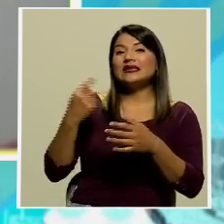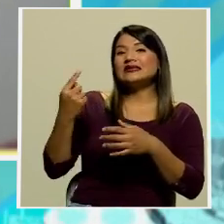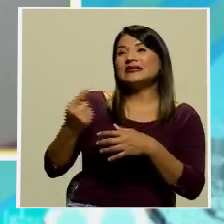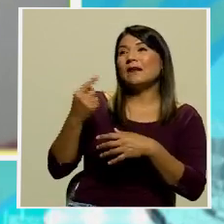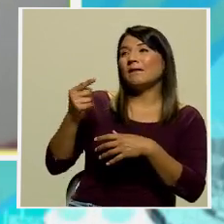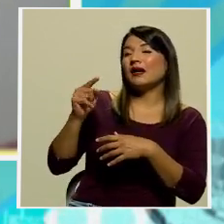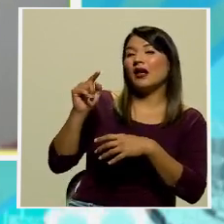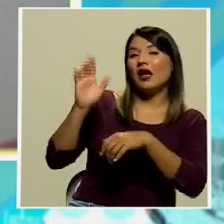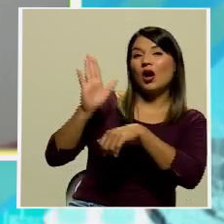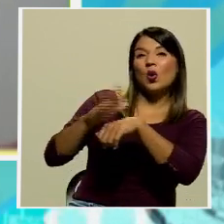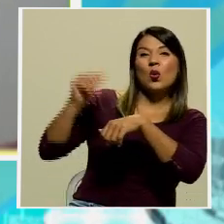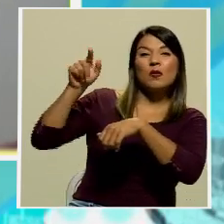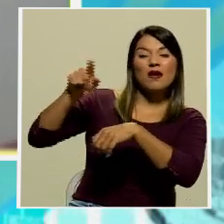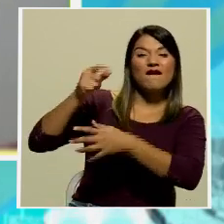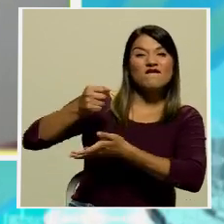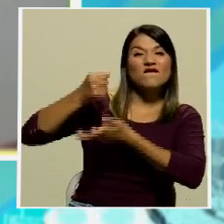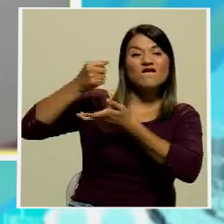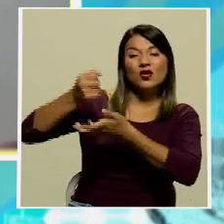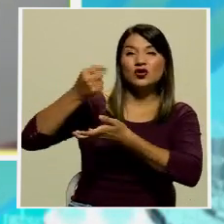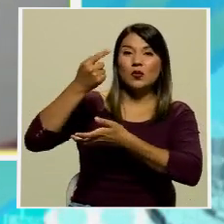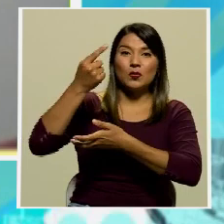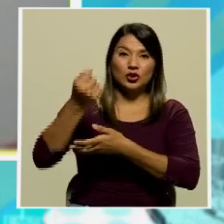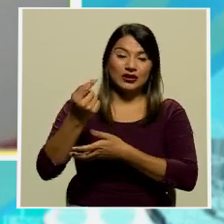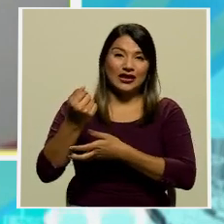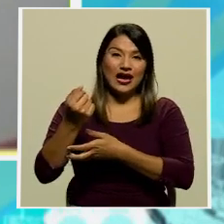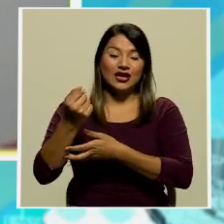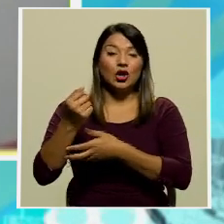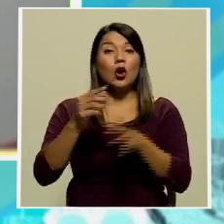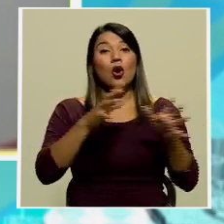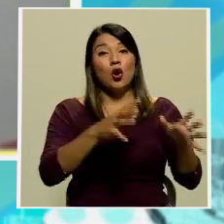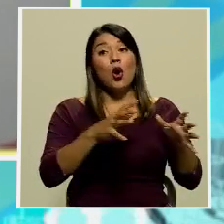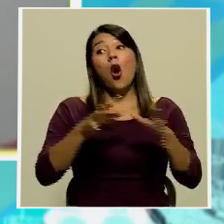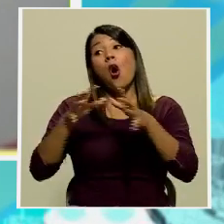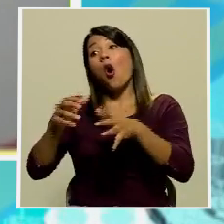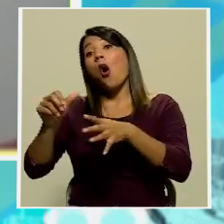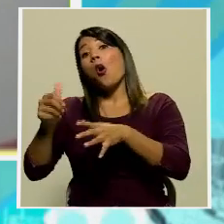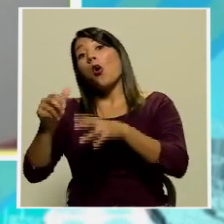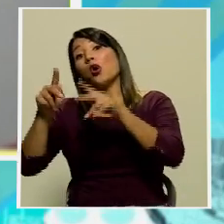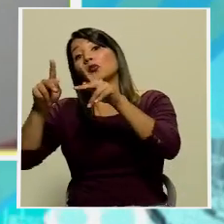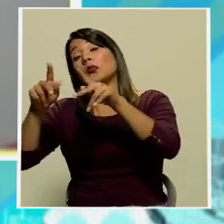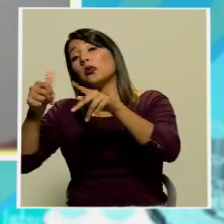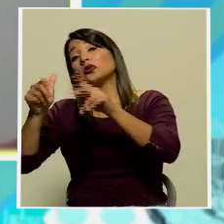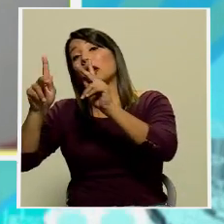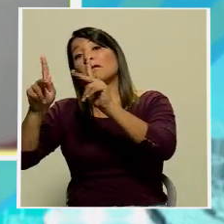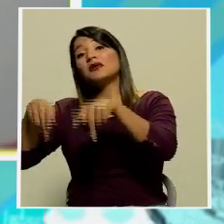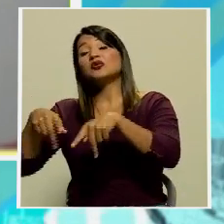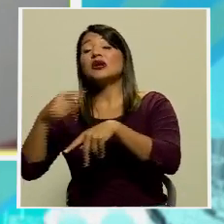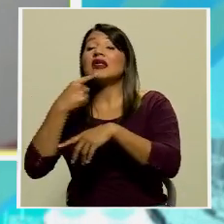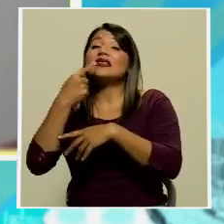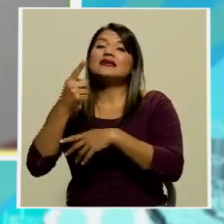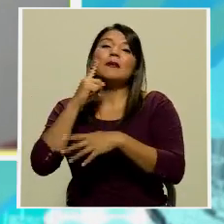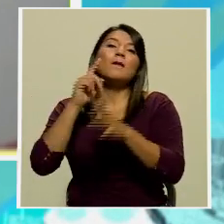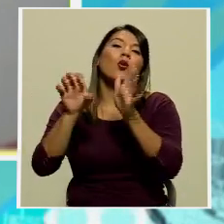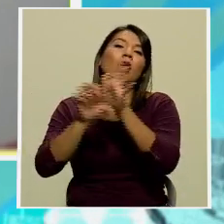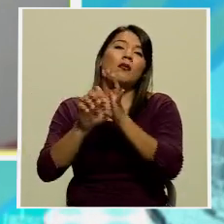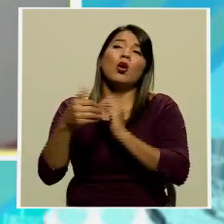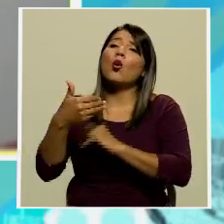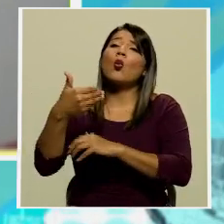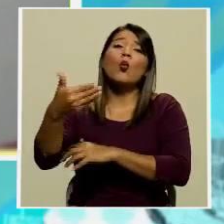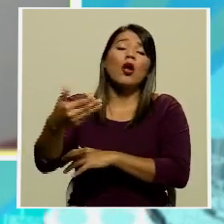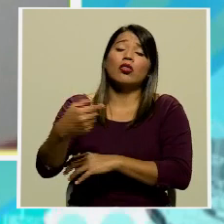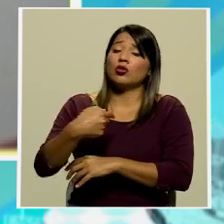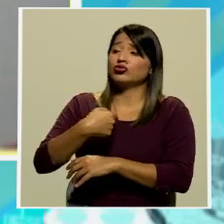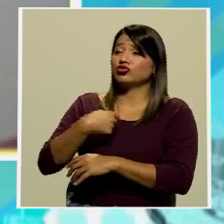Monetario, es el capitalismo financiero internacional, y aquellos que dicen que en realidad esto es como cuando tú tomas un crédito en un